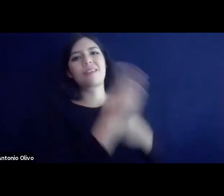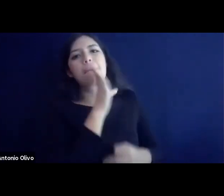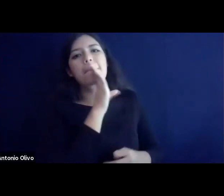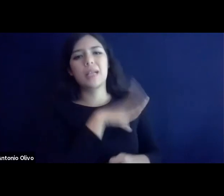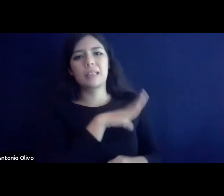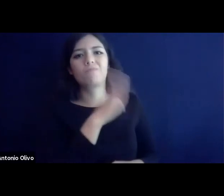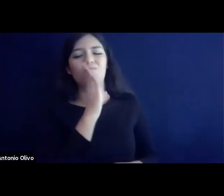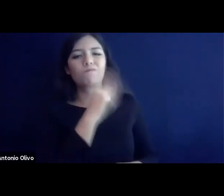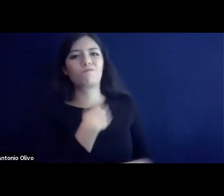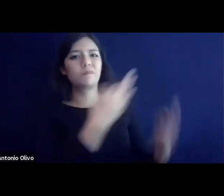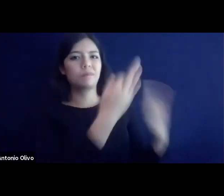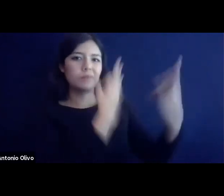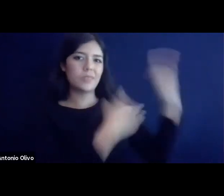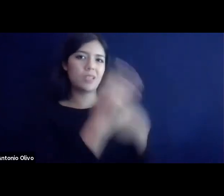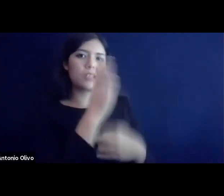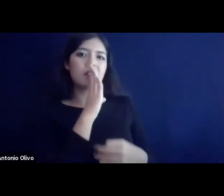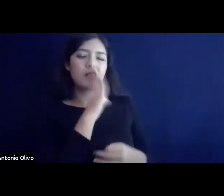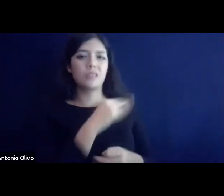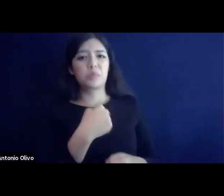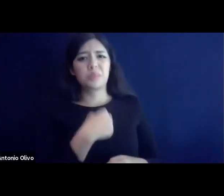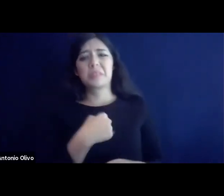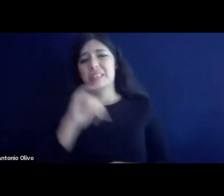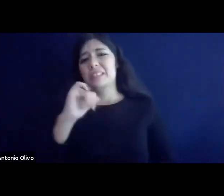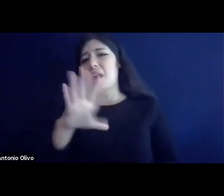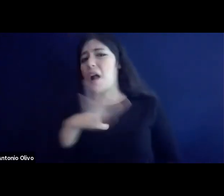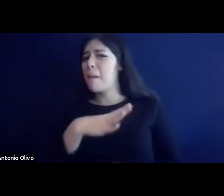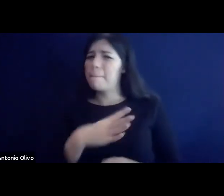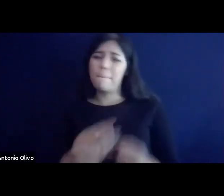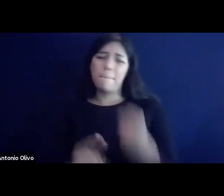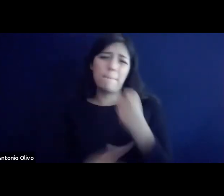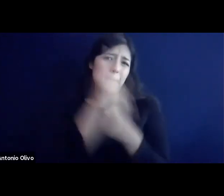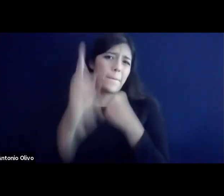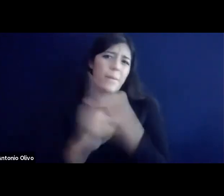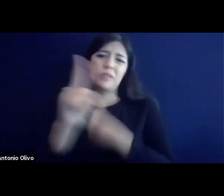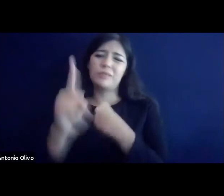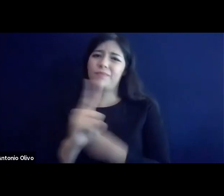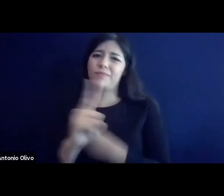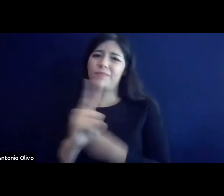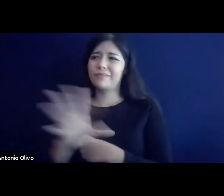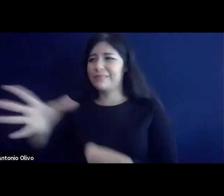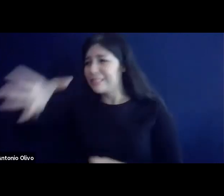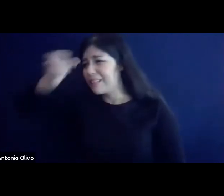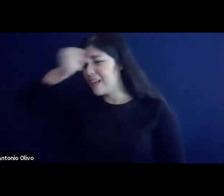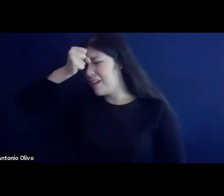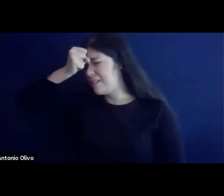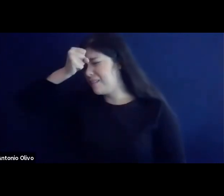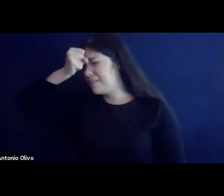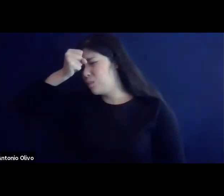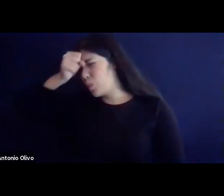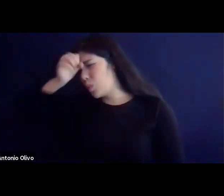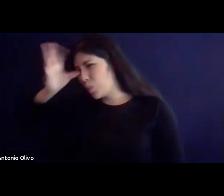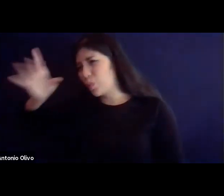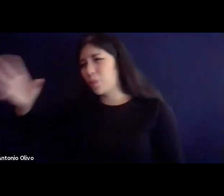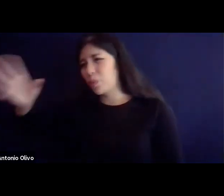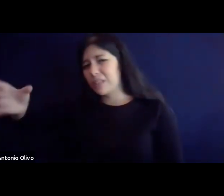tengo estos problemas de memoria, cognición. Yo sé qué quería hacer y estoy convencido de qué quería hacer desde